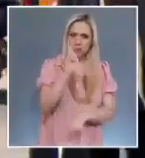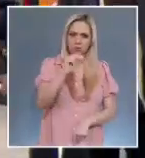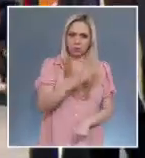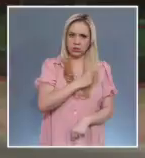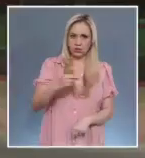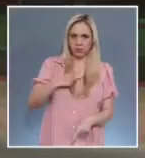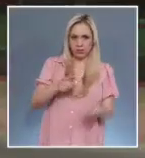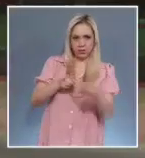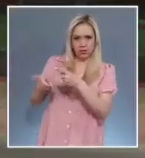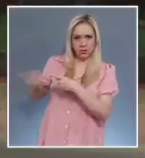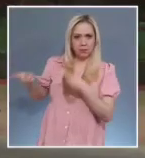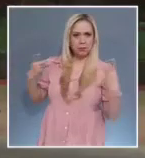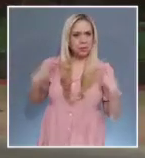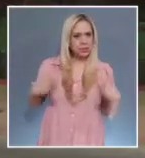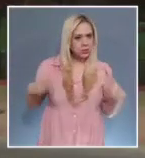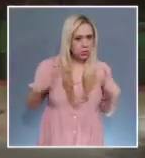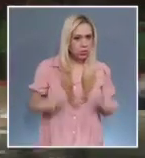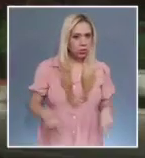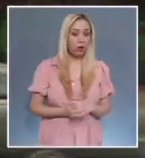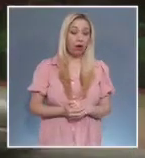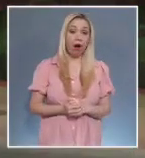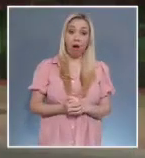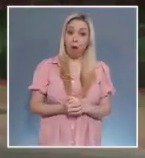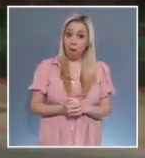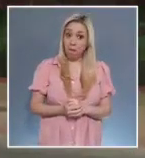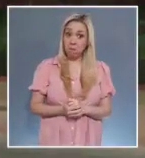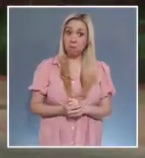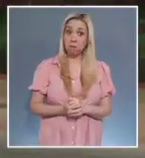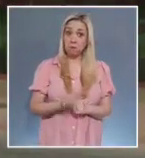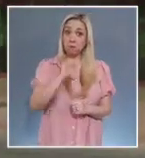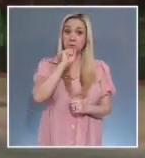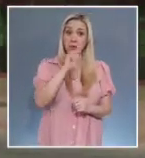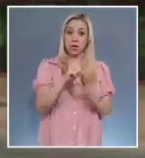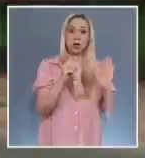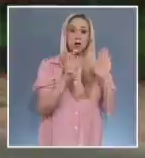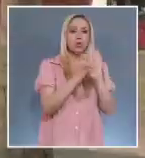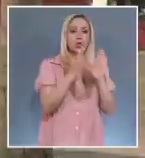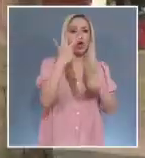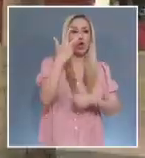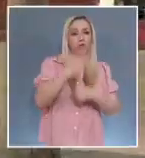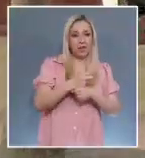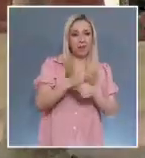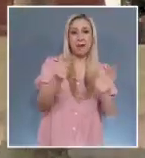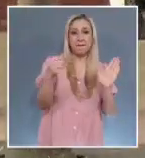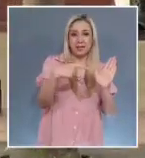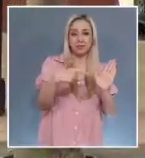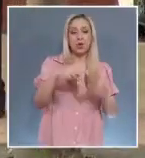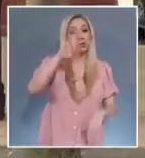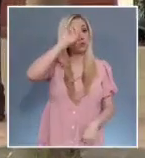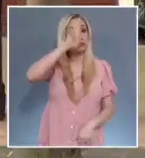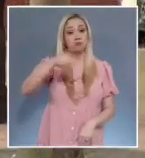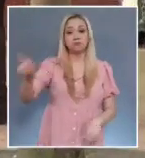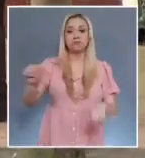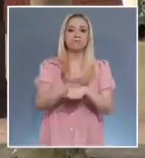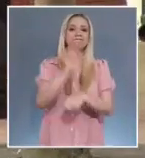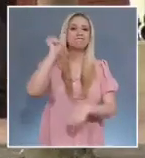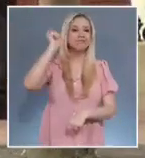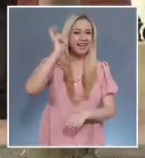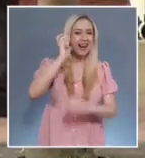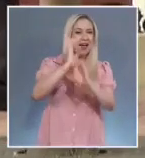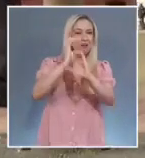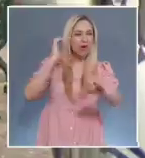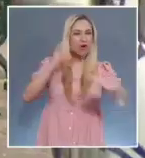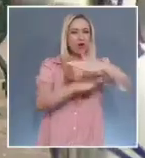El Pleno validó la fracción octava del mismo artículo, donde se prohíbe a los operadores del transporte público el transmitir